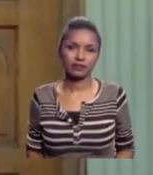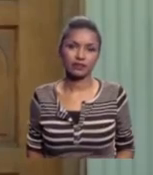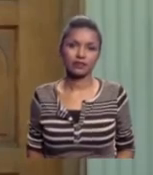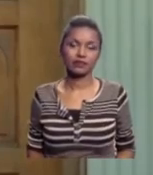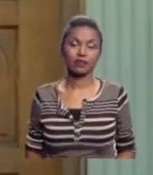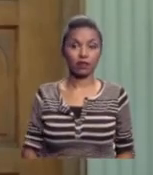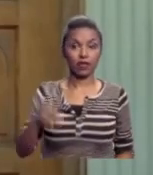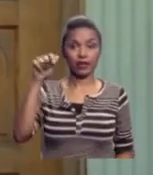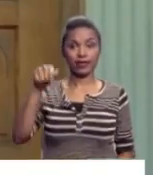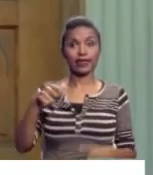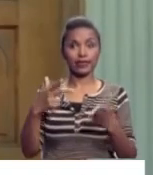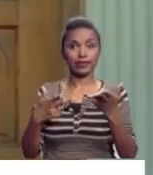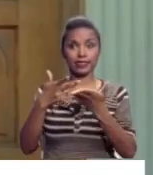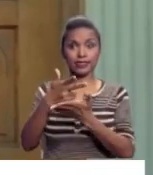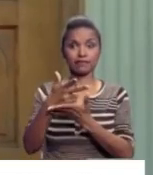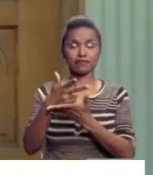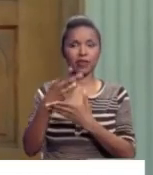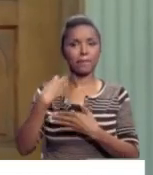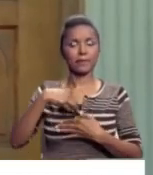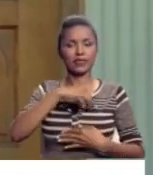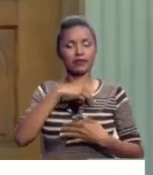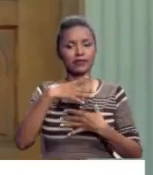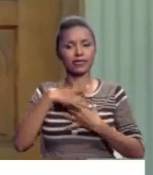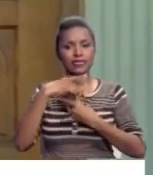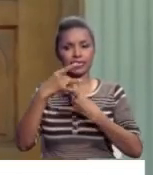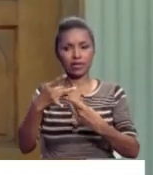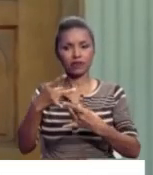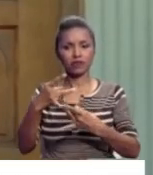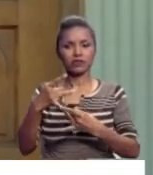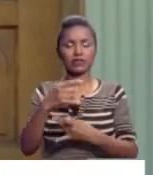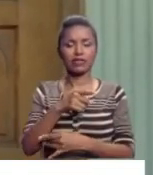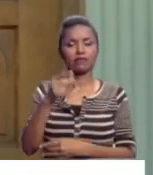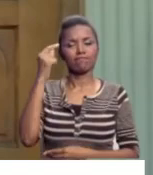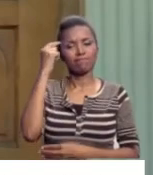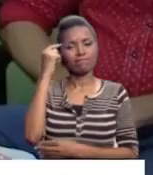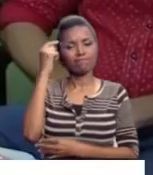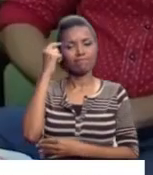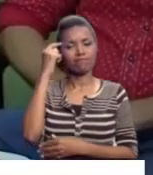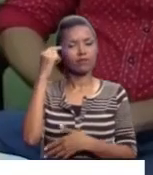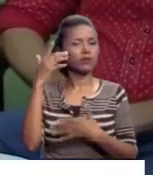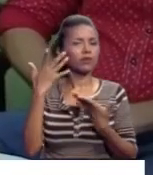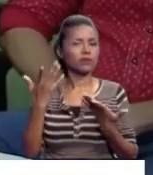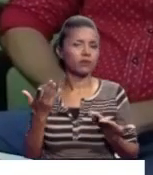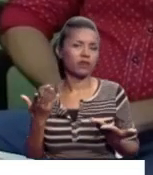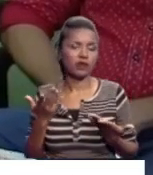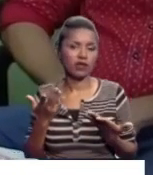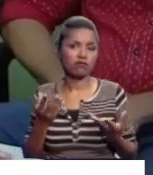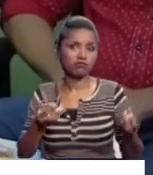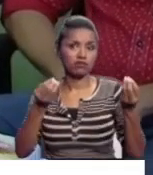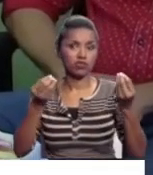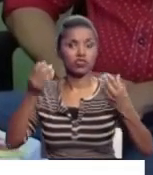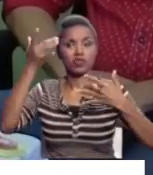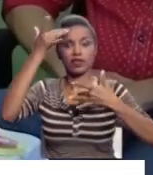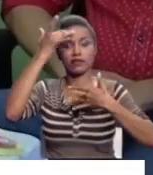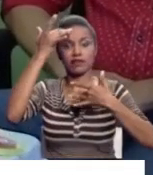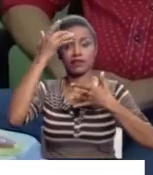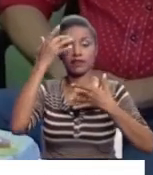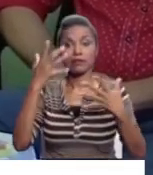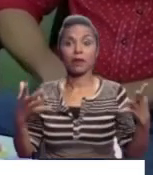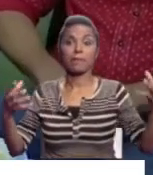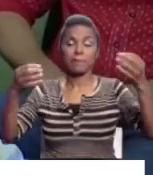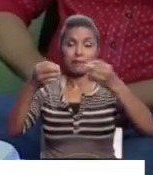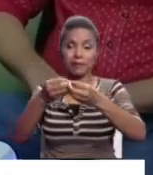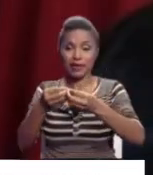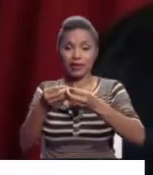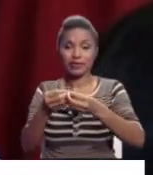Efectivamente, las autoridades del Ministerio de Salud de Chiriquí dijeron estar preocupados por este incremento en los casos de VIH y